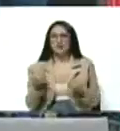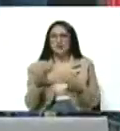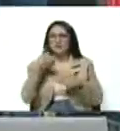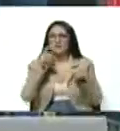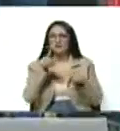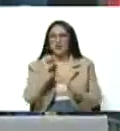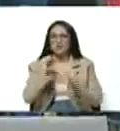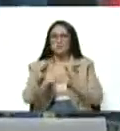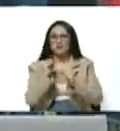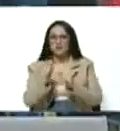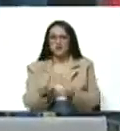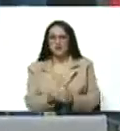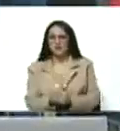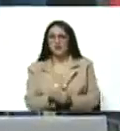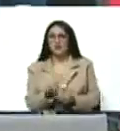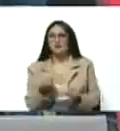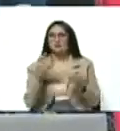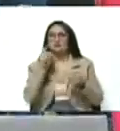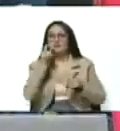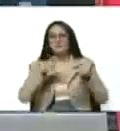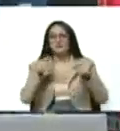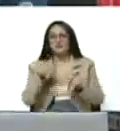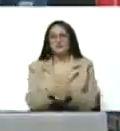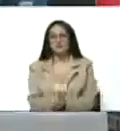ellos? ¿Cuántos no asesinaron?